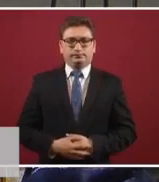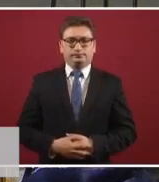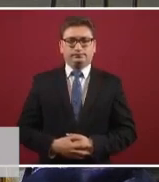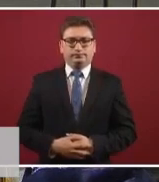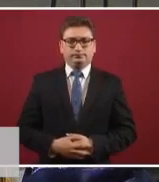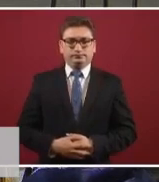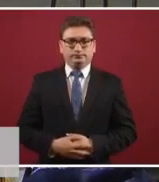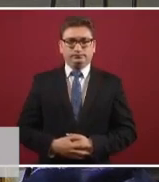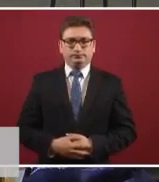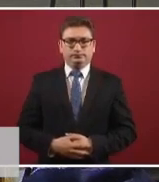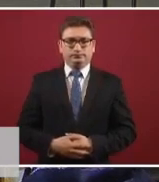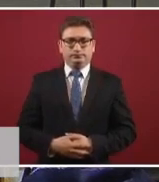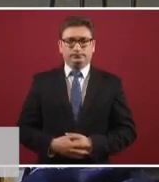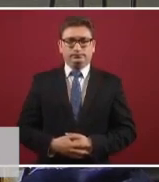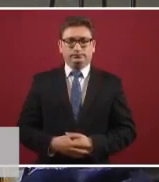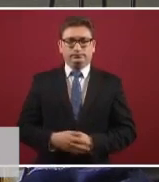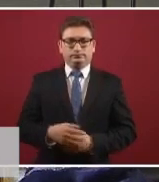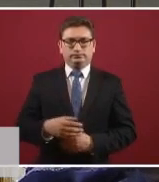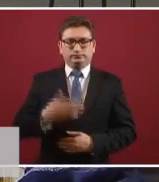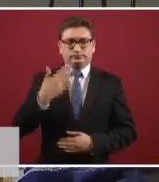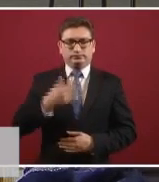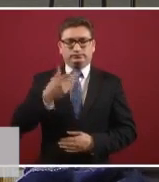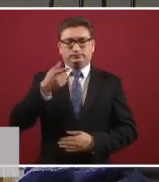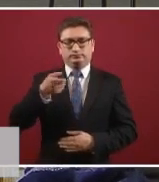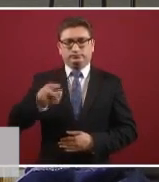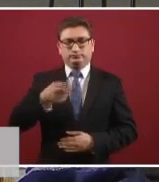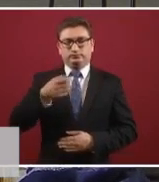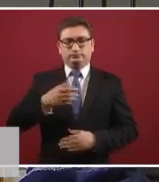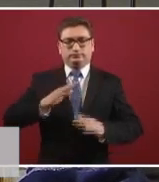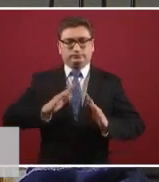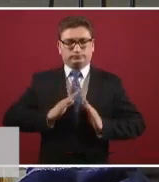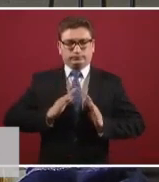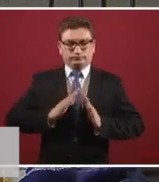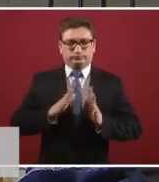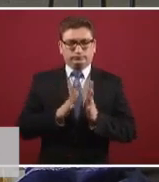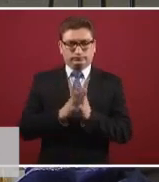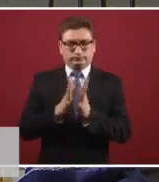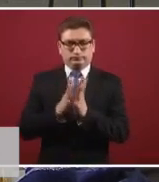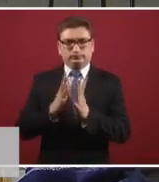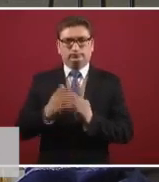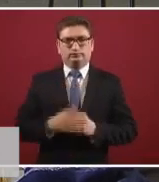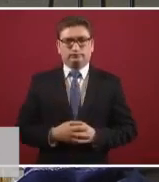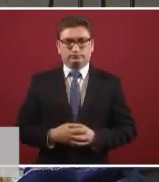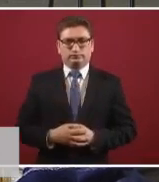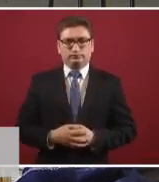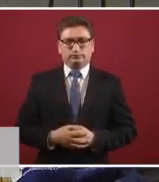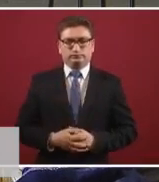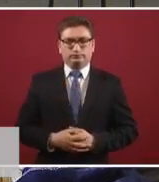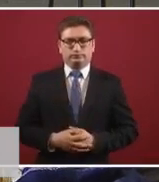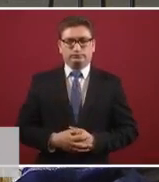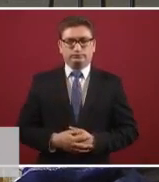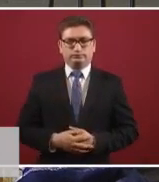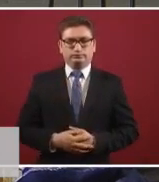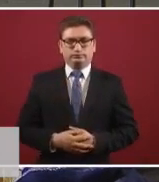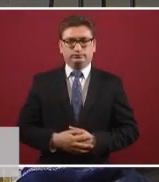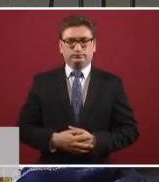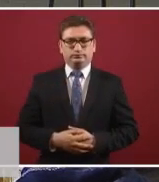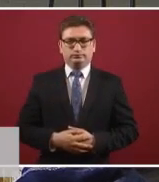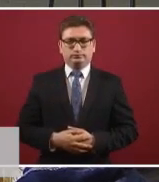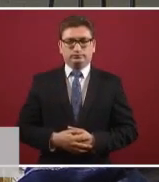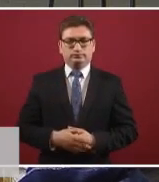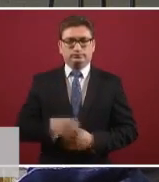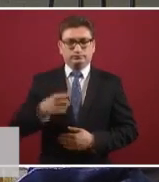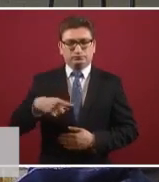Las declaratorias de emergencia promueven sobregastos con la suposición de ayuda en zonas de desastre. Por este motivo se pone mucha atención antes de